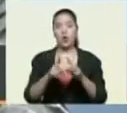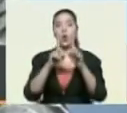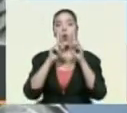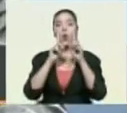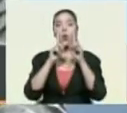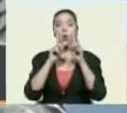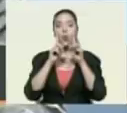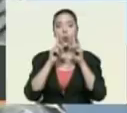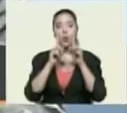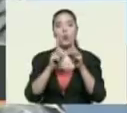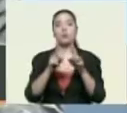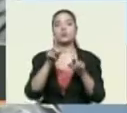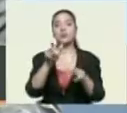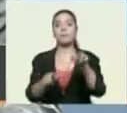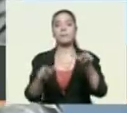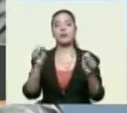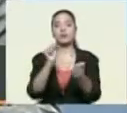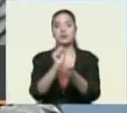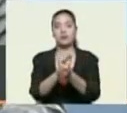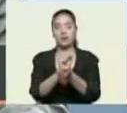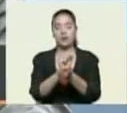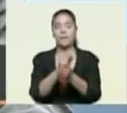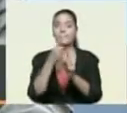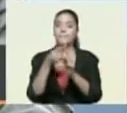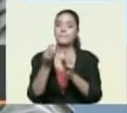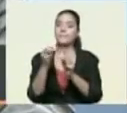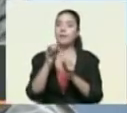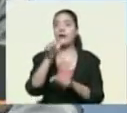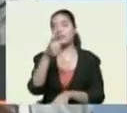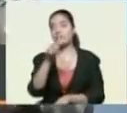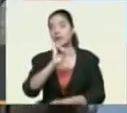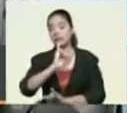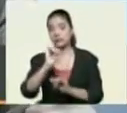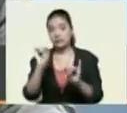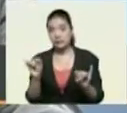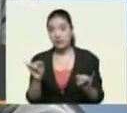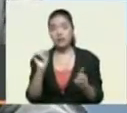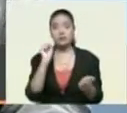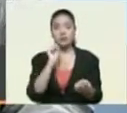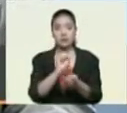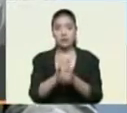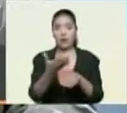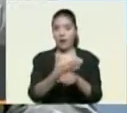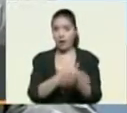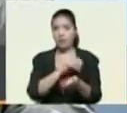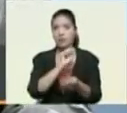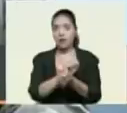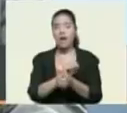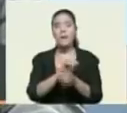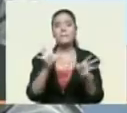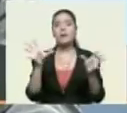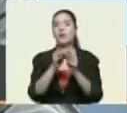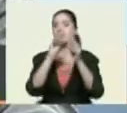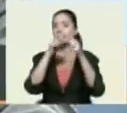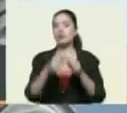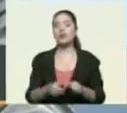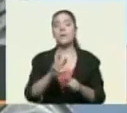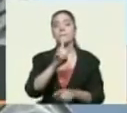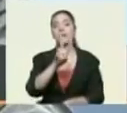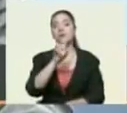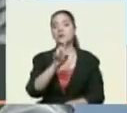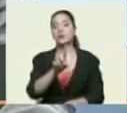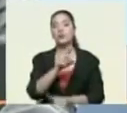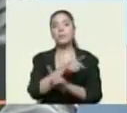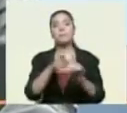11 detenidos más 10 que habían sido detenidos previamente, para un gran total de 21 en